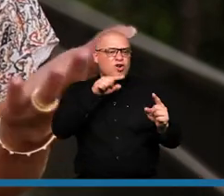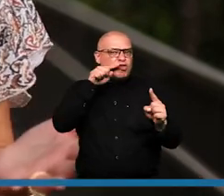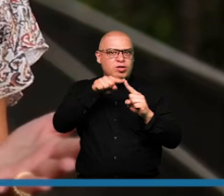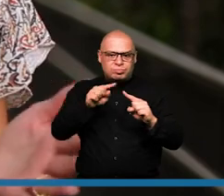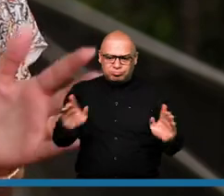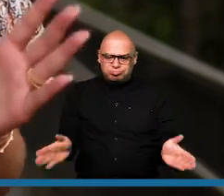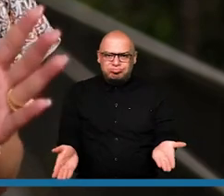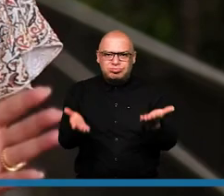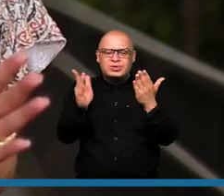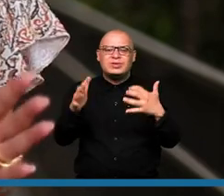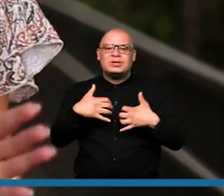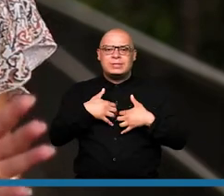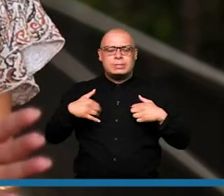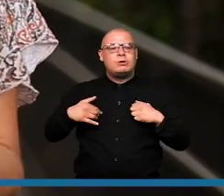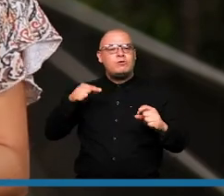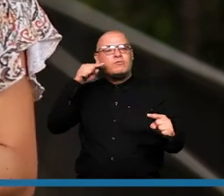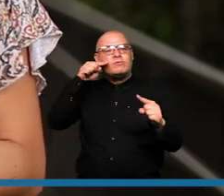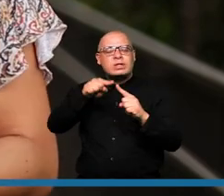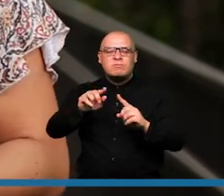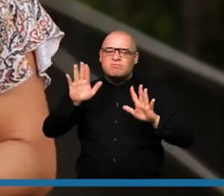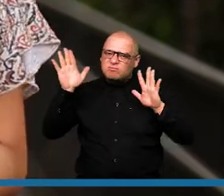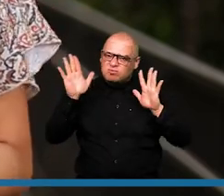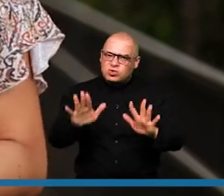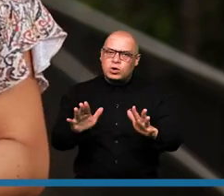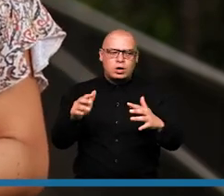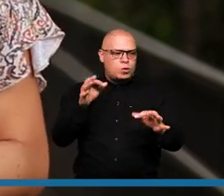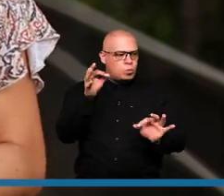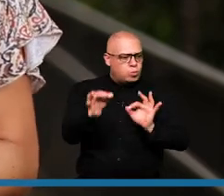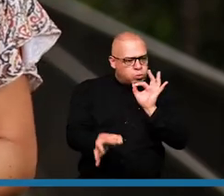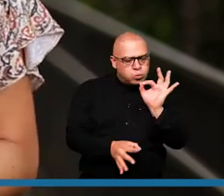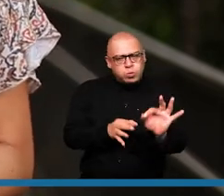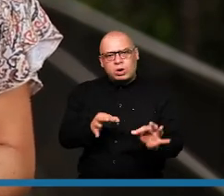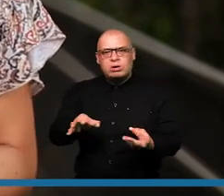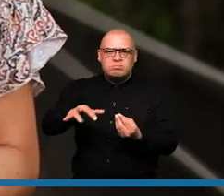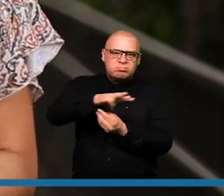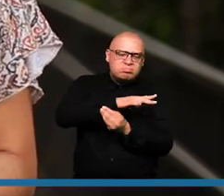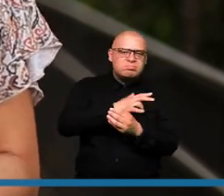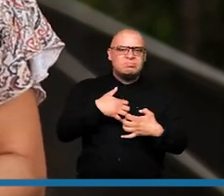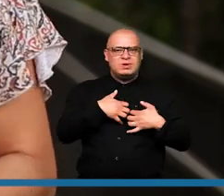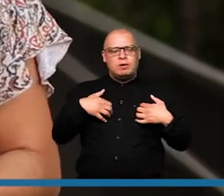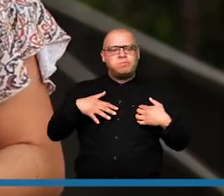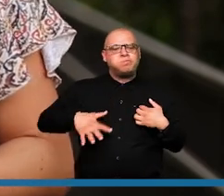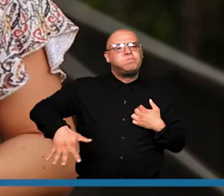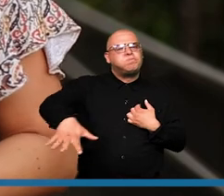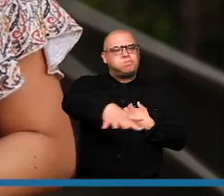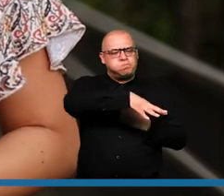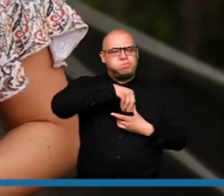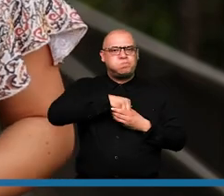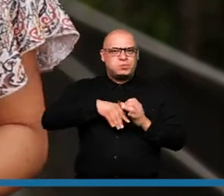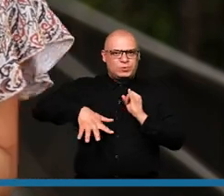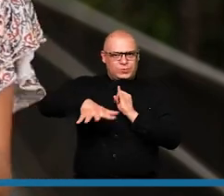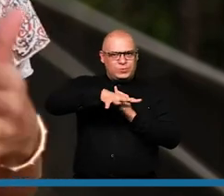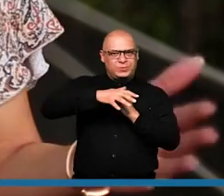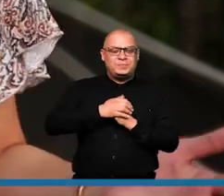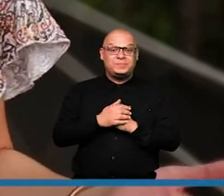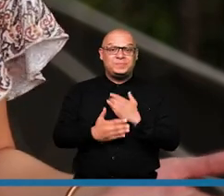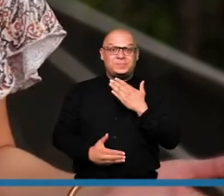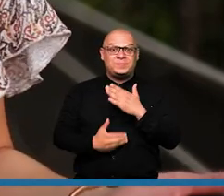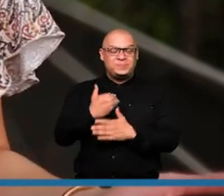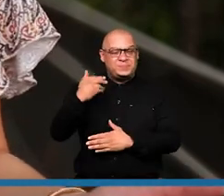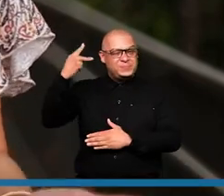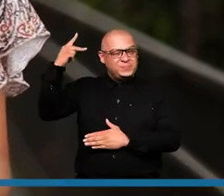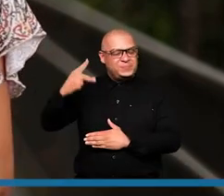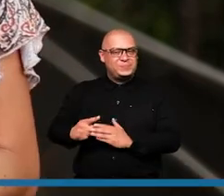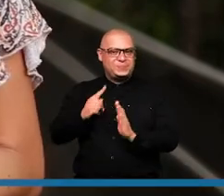sumar conocimientos, solo con el único objetivo de cuidar y proteger la fauna silvestre que habita en el Valle de Aburrá. Comencemos con